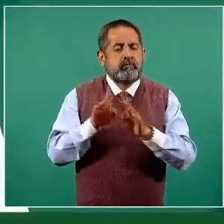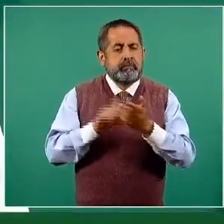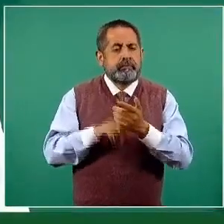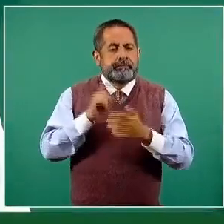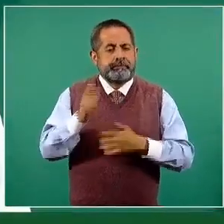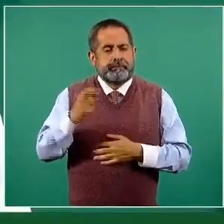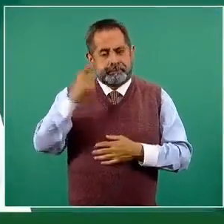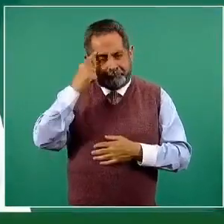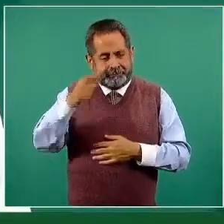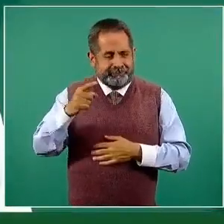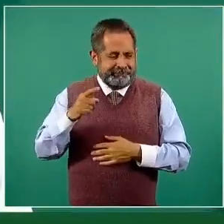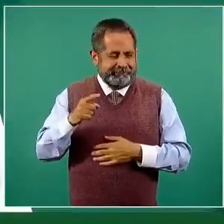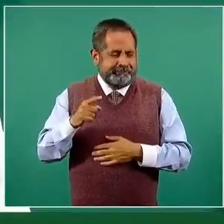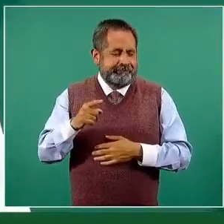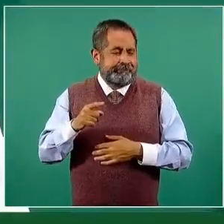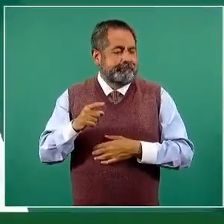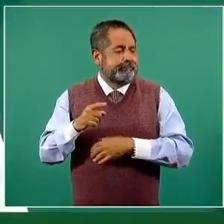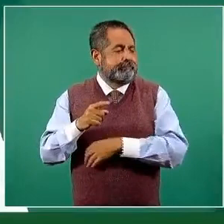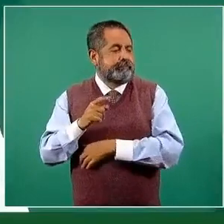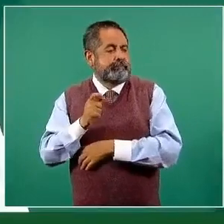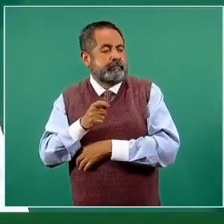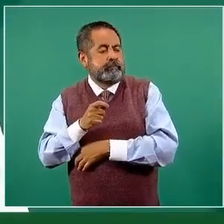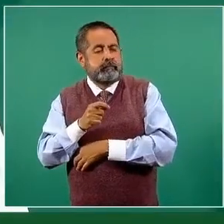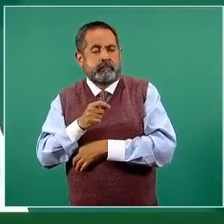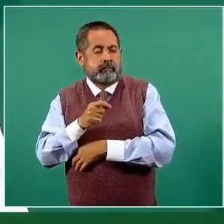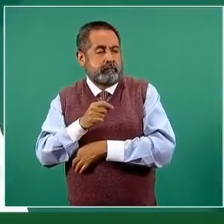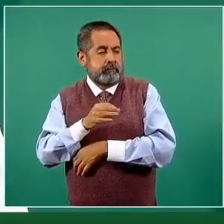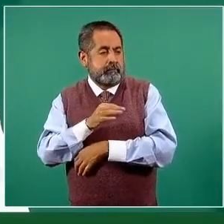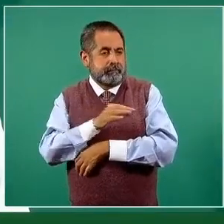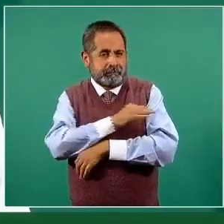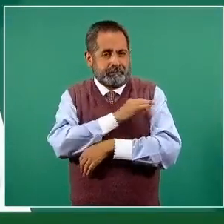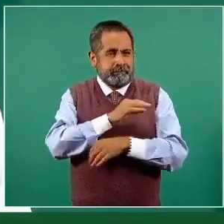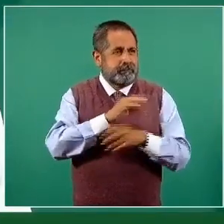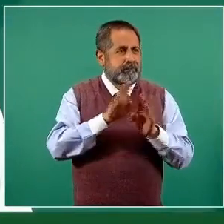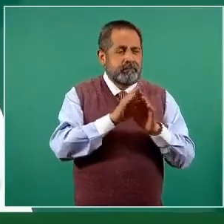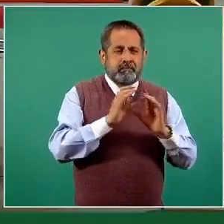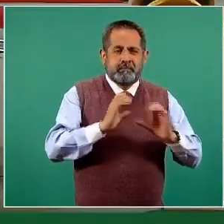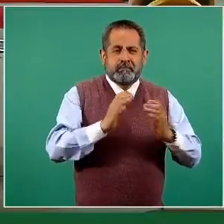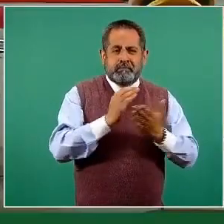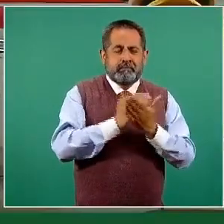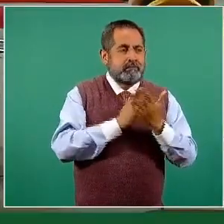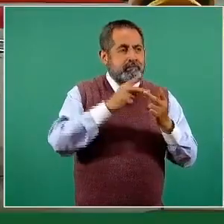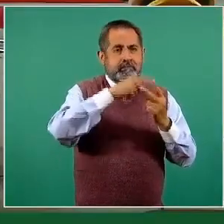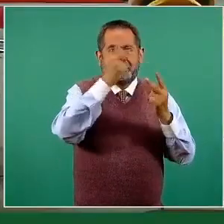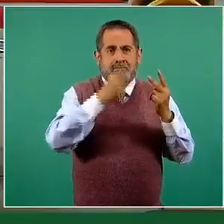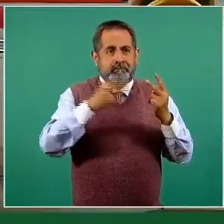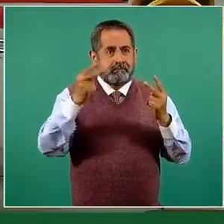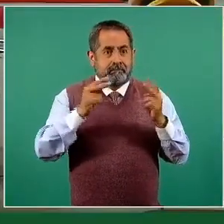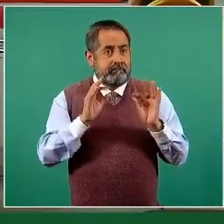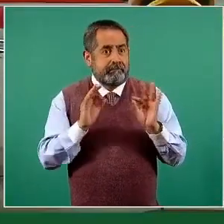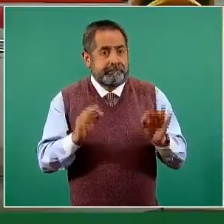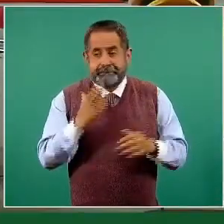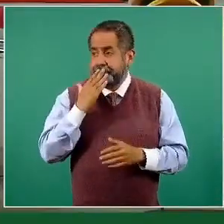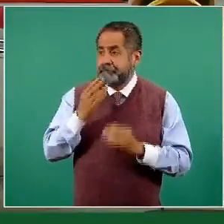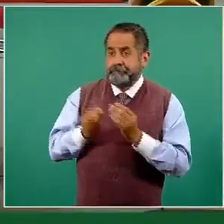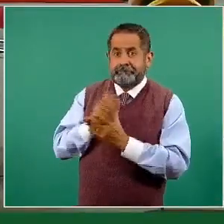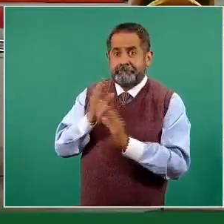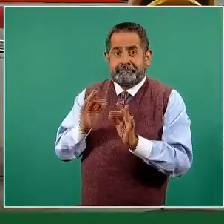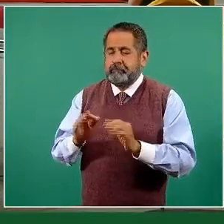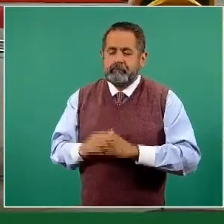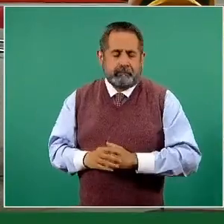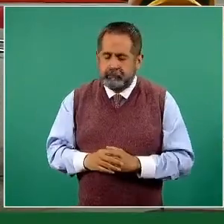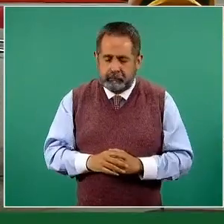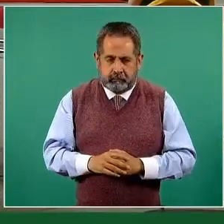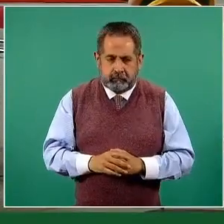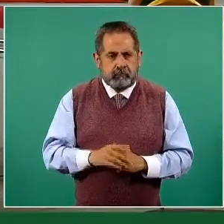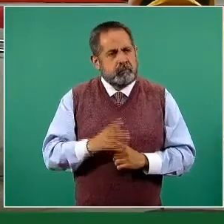capacidad de control epidémico solamente con base en la curva epidémica no parece ser lo más conveniente.